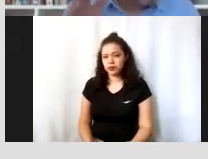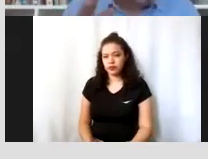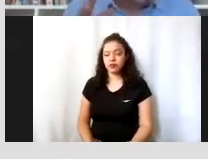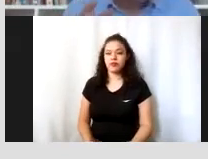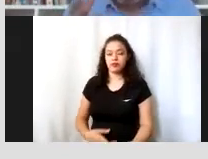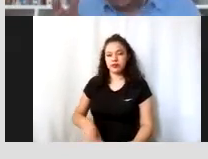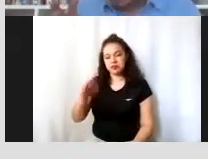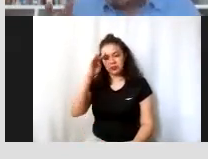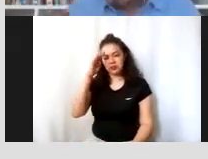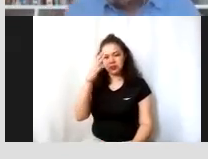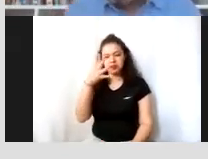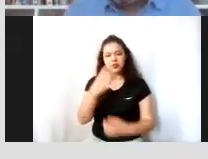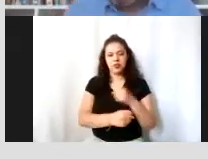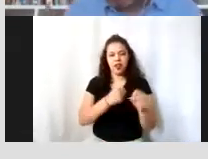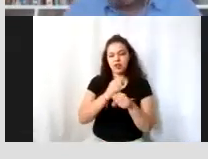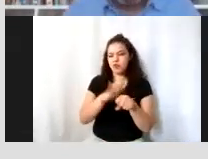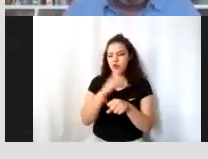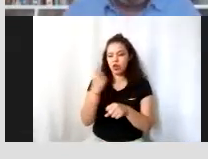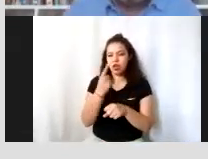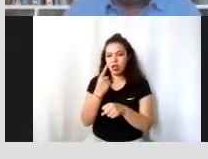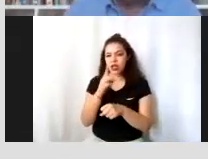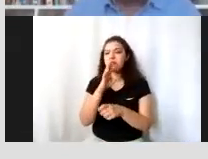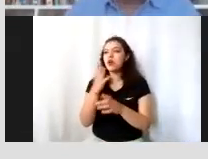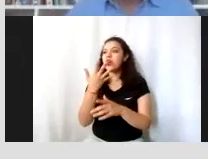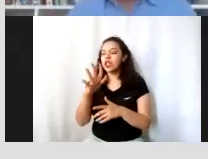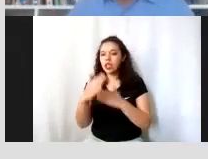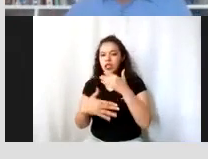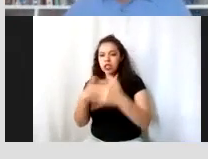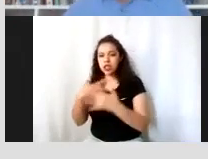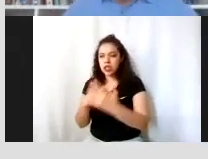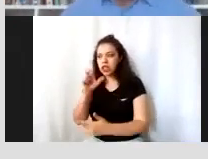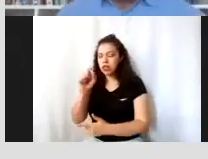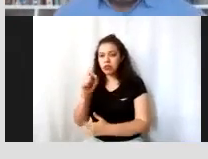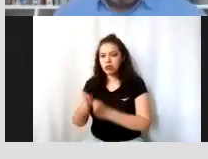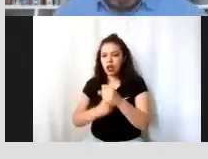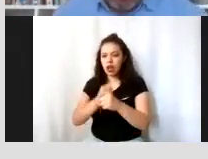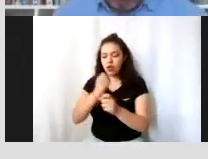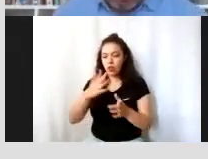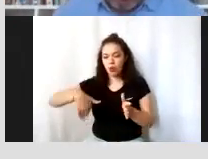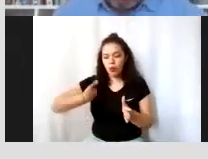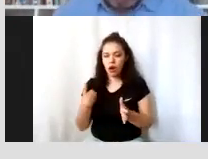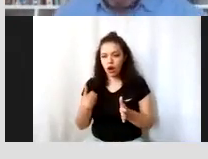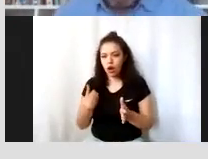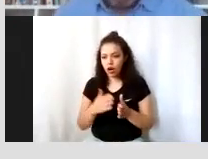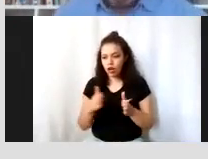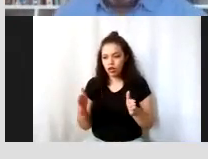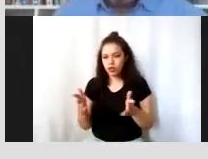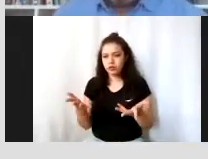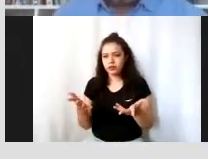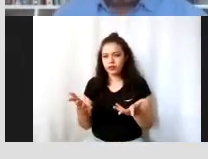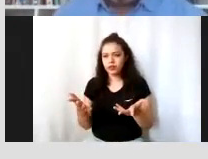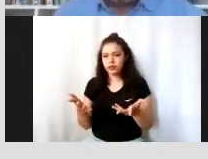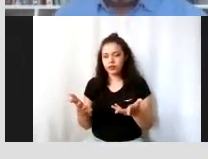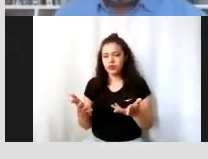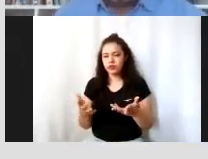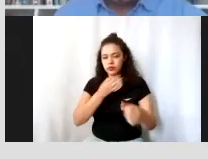ah, bueno, pues 5 años, ¿por qué 5? Mejor 10, mejor 15, mejor 20. ¿Alguien más me puede decir? Dice, nuestro aviso de privacidad